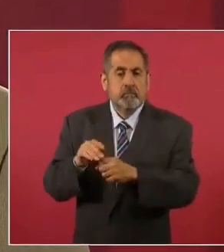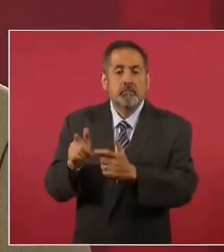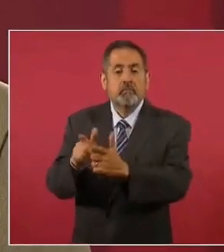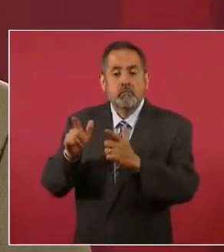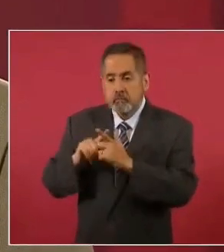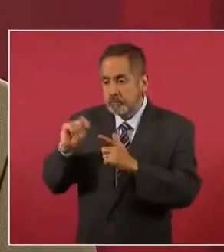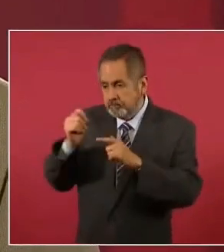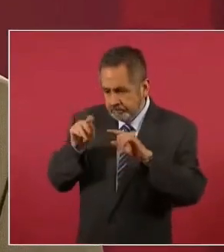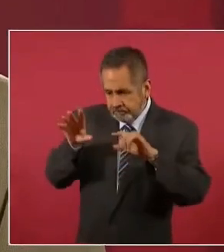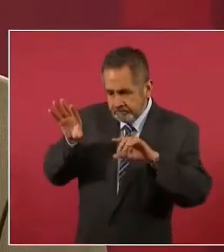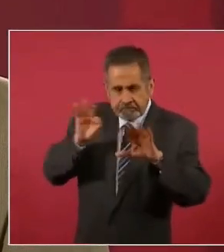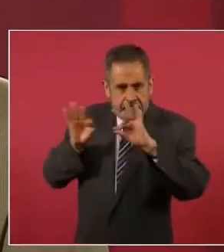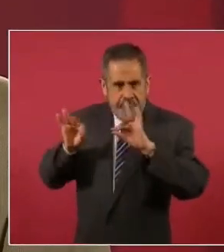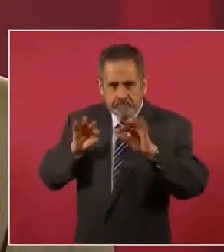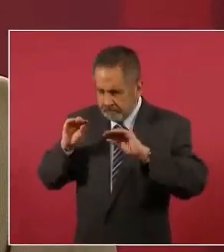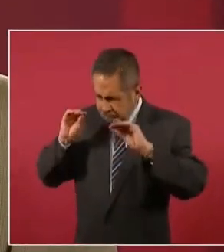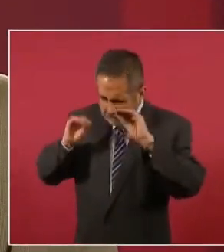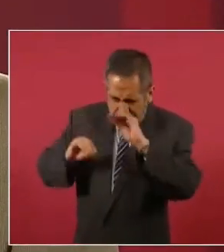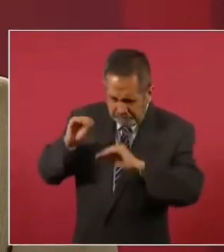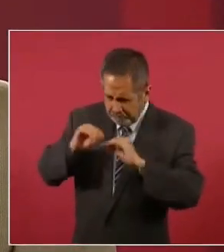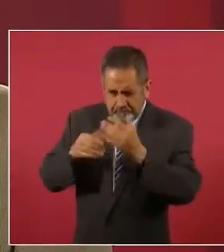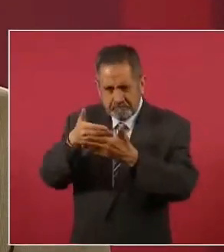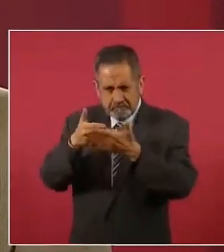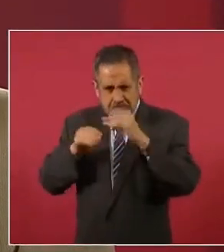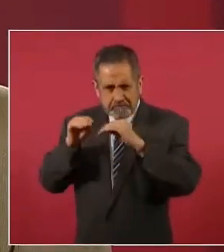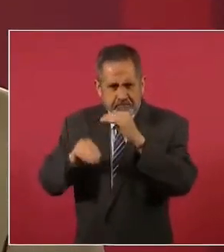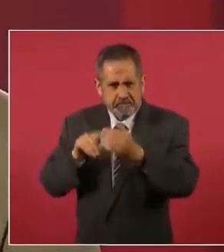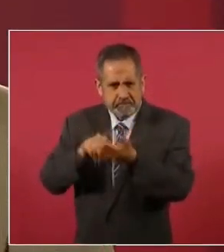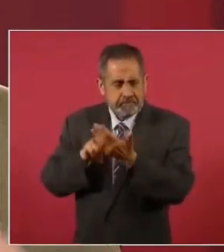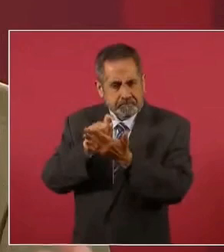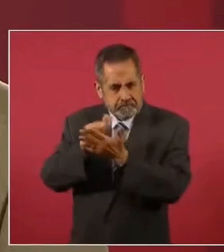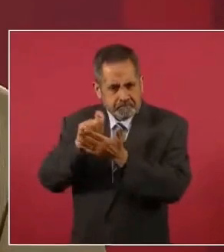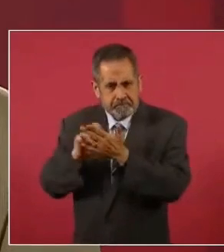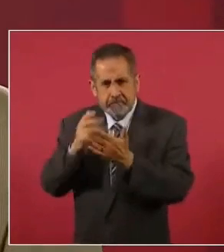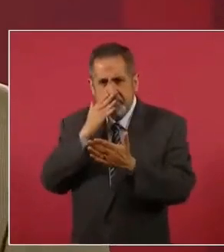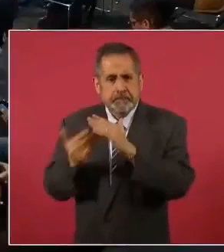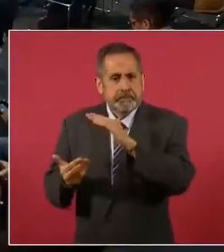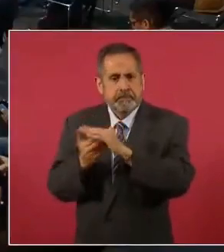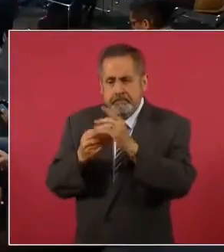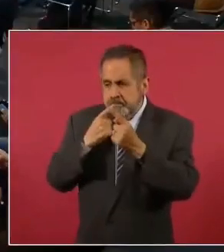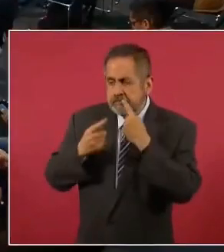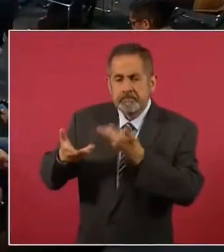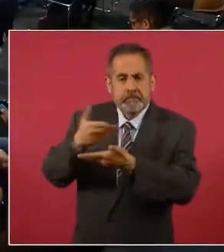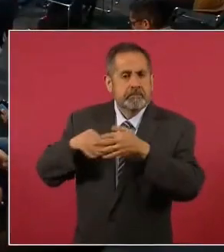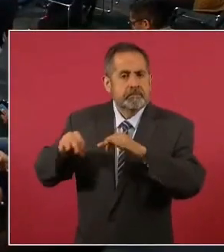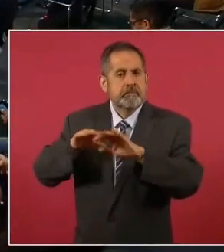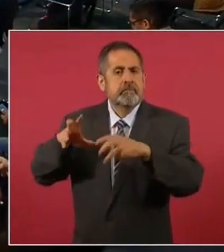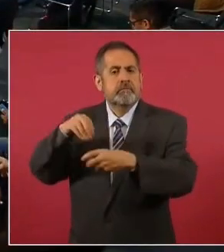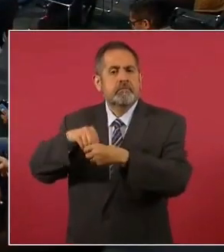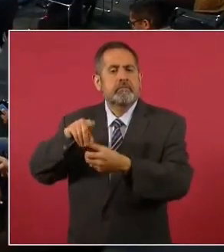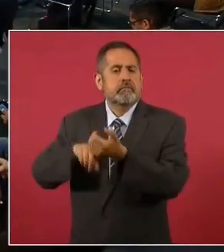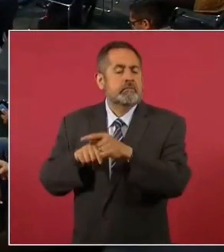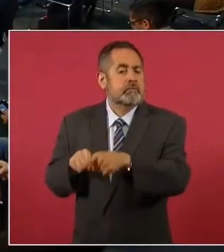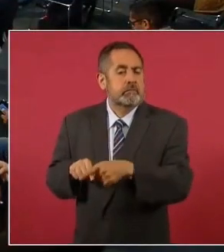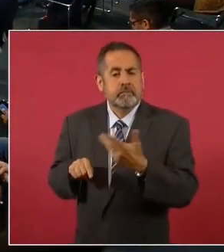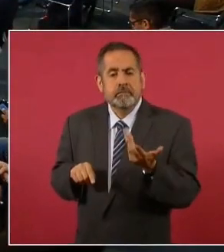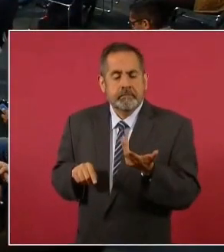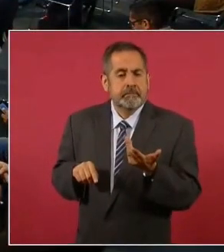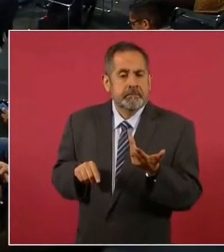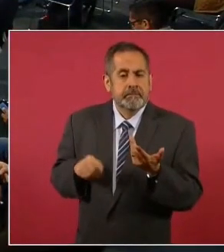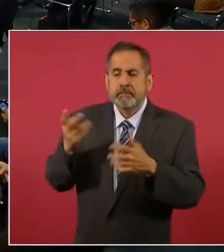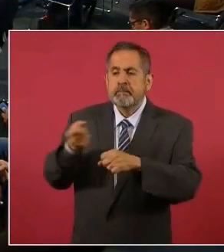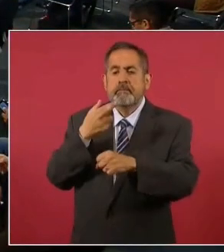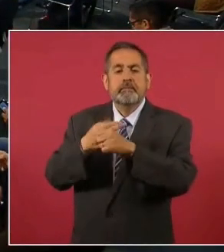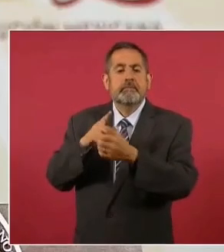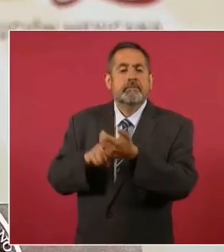técnico que estuvimos trabajando tanto en el desarrollo como en las mesas de trabajo dentro del cambio, tanto de la Secretaría